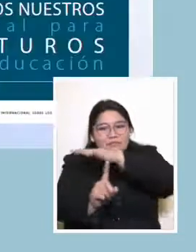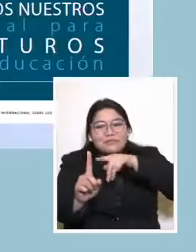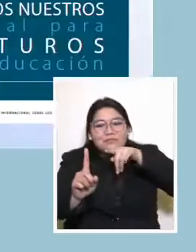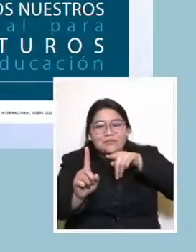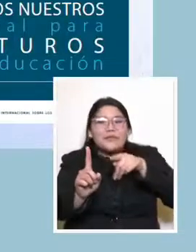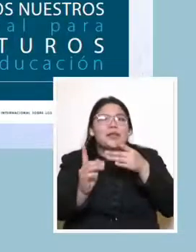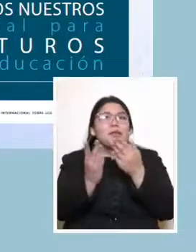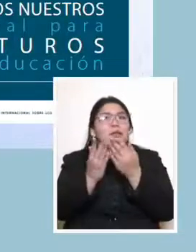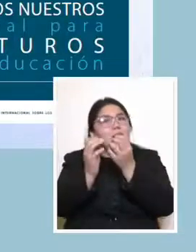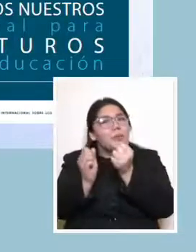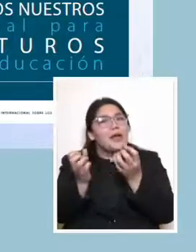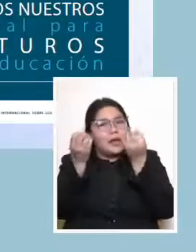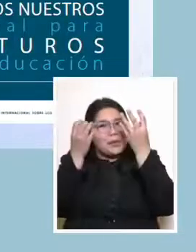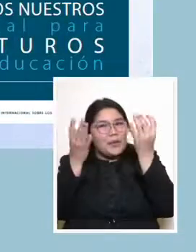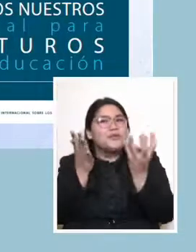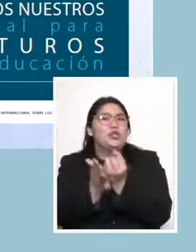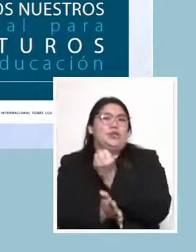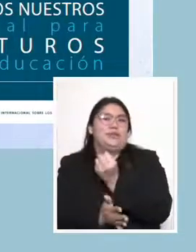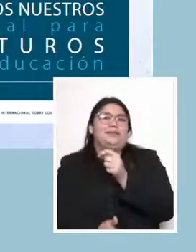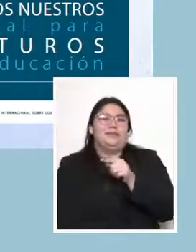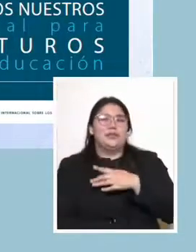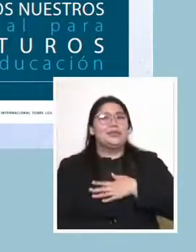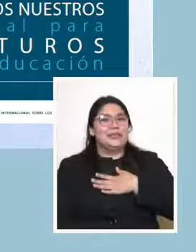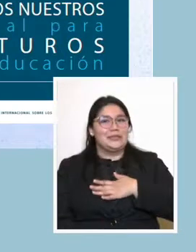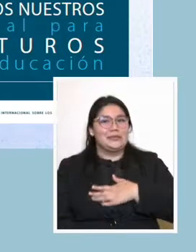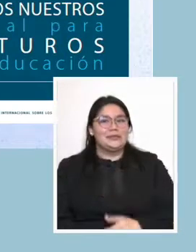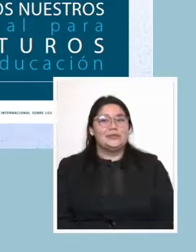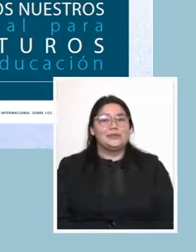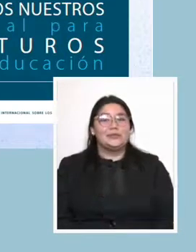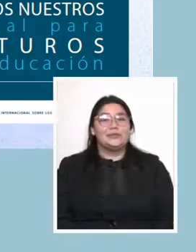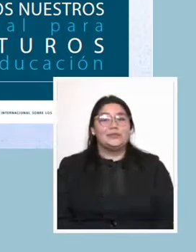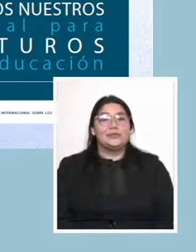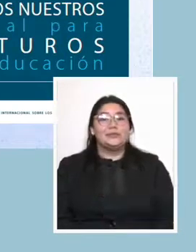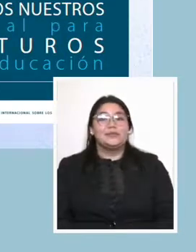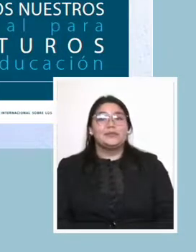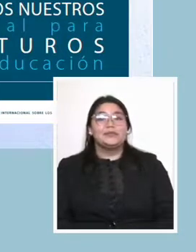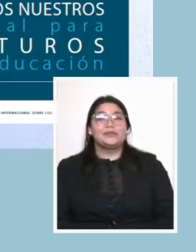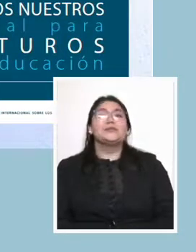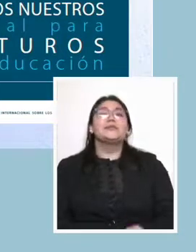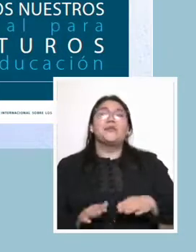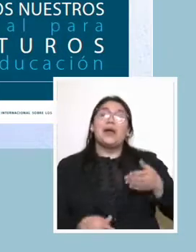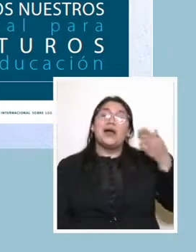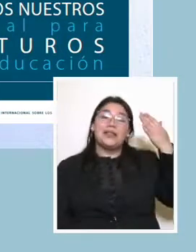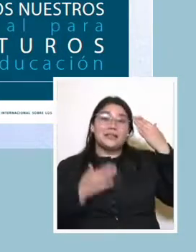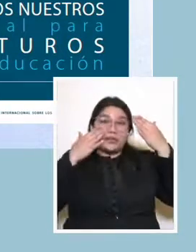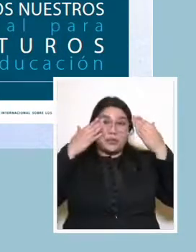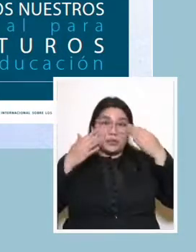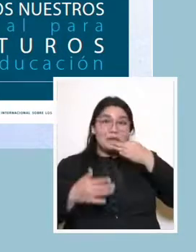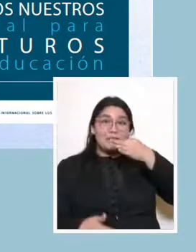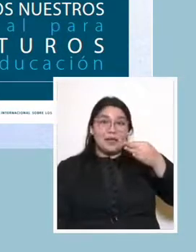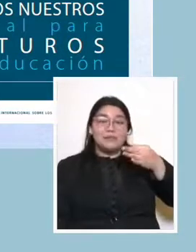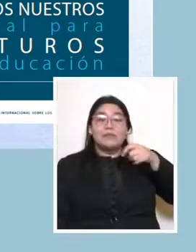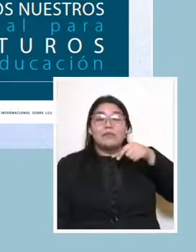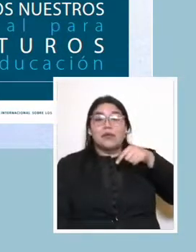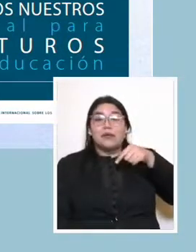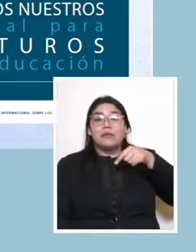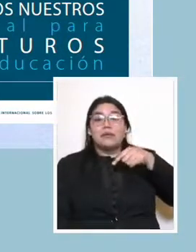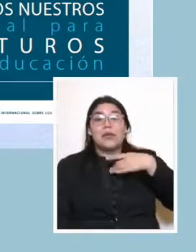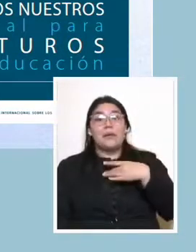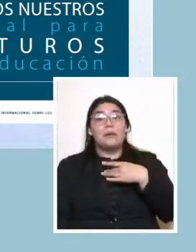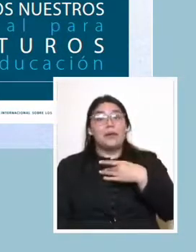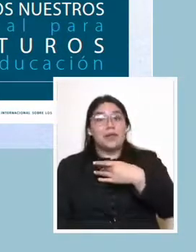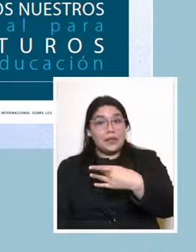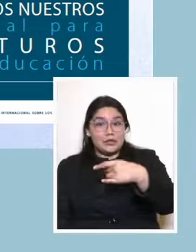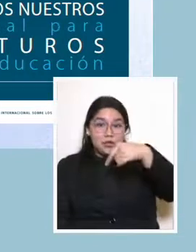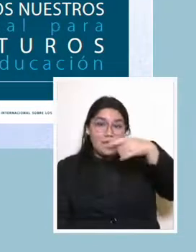¿no? Y es por eso que, como decía yo en mi saludo, concurrimos muy gustosos a la invitación de